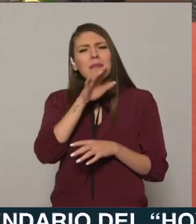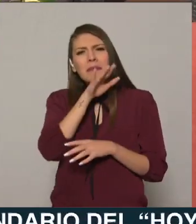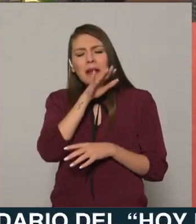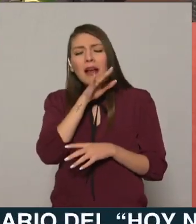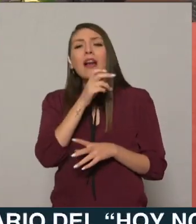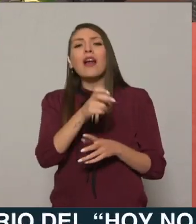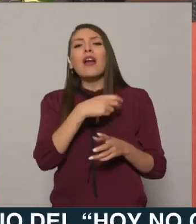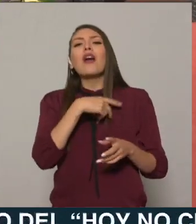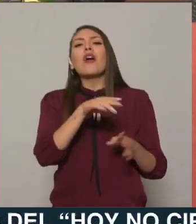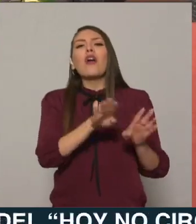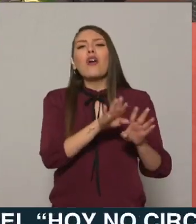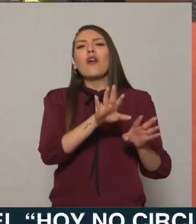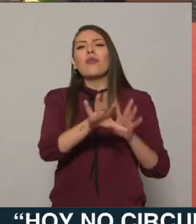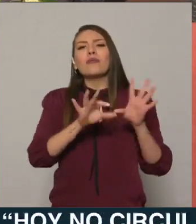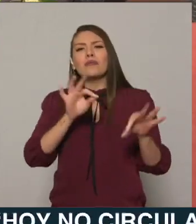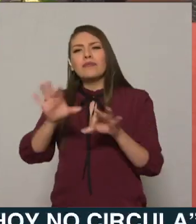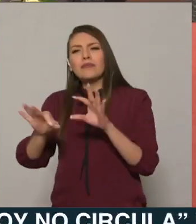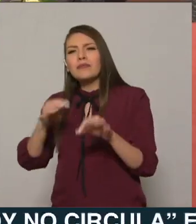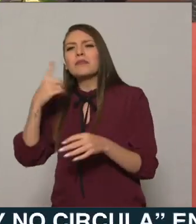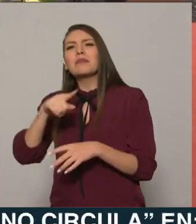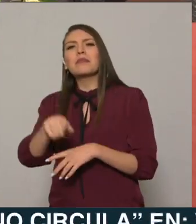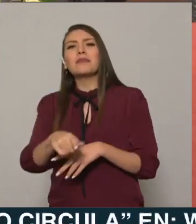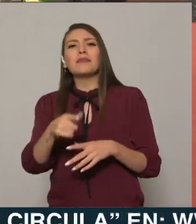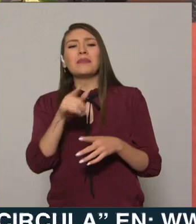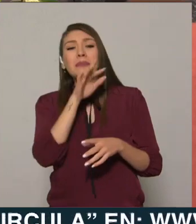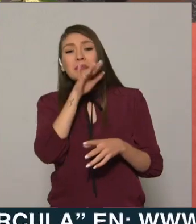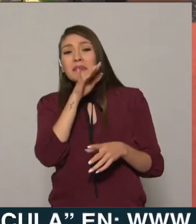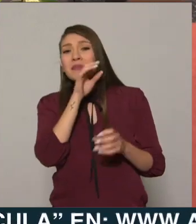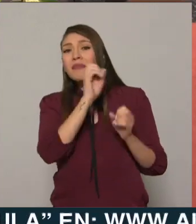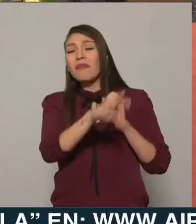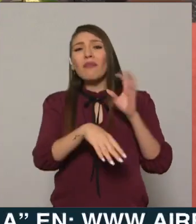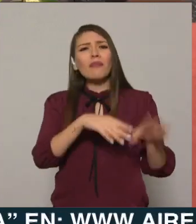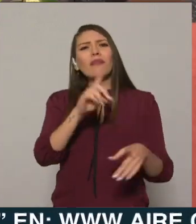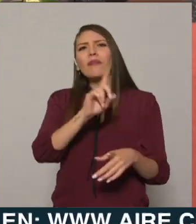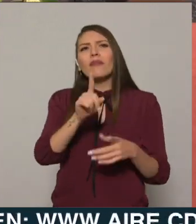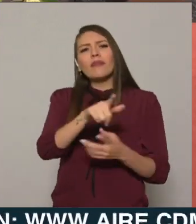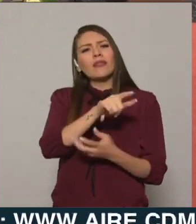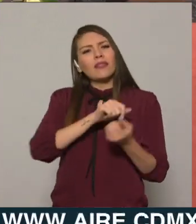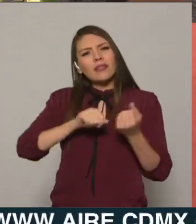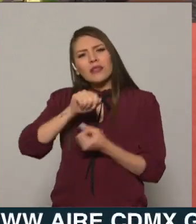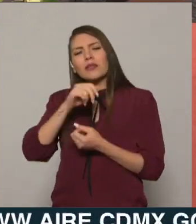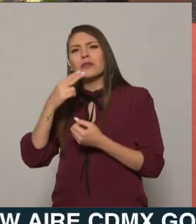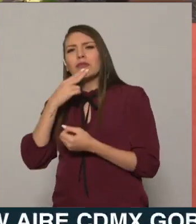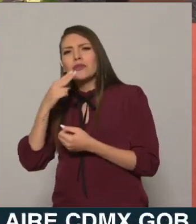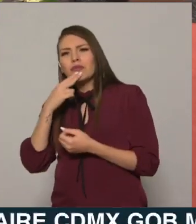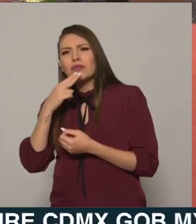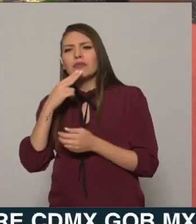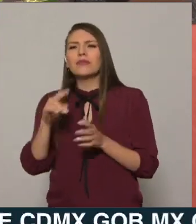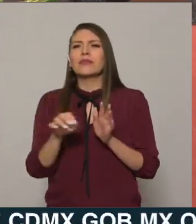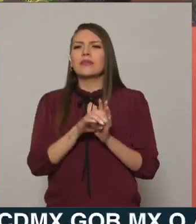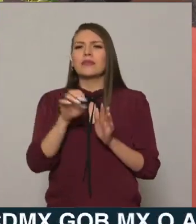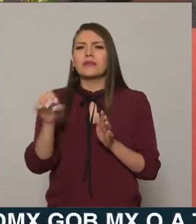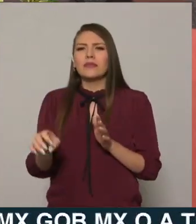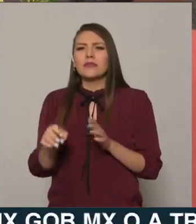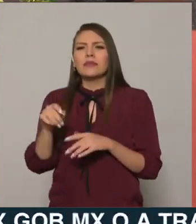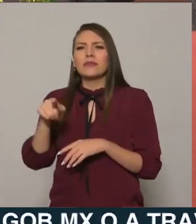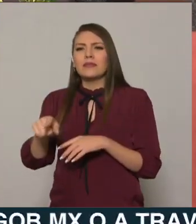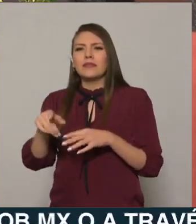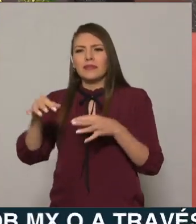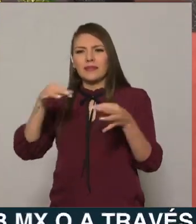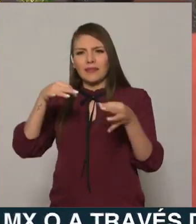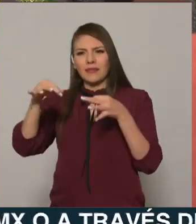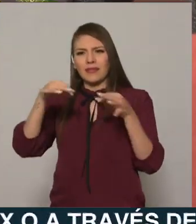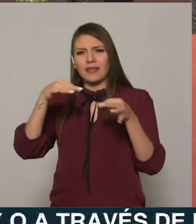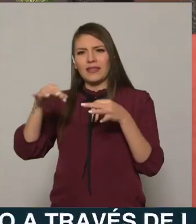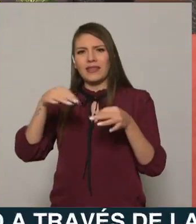que la gente recicle y cada personaje tiene una intención de ayudar. Por ejemplo, el trapo Gumaro te enseña, que lo tienes ahí al